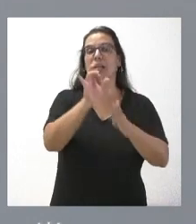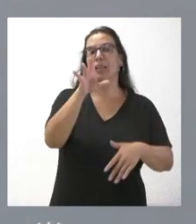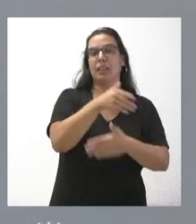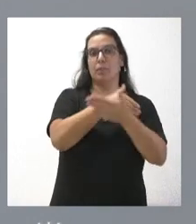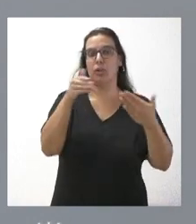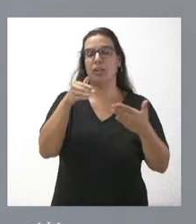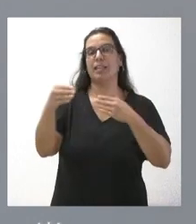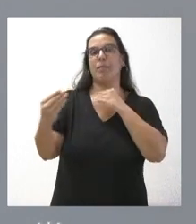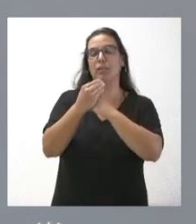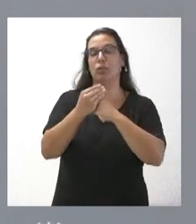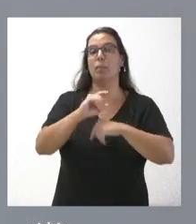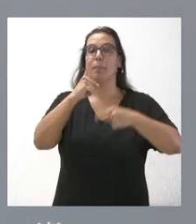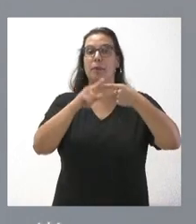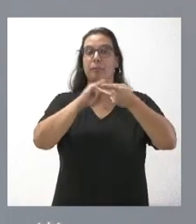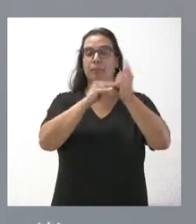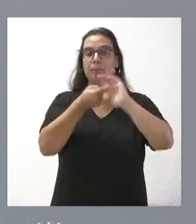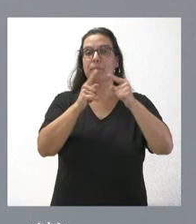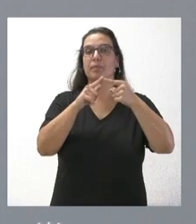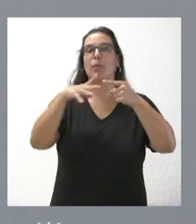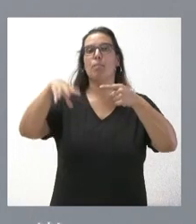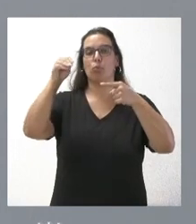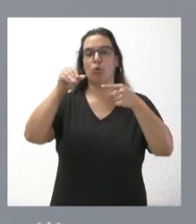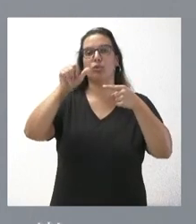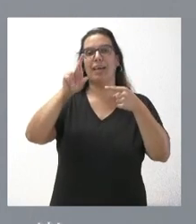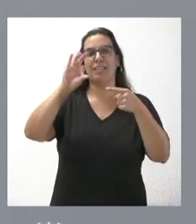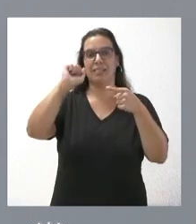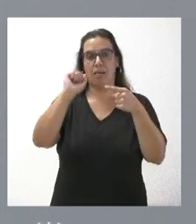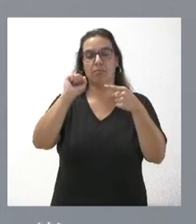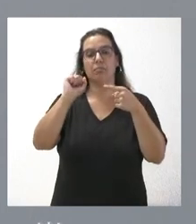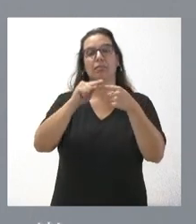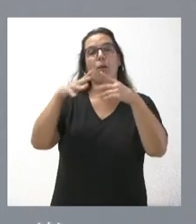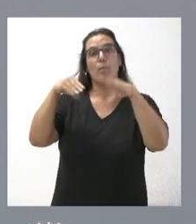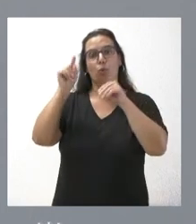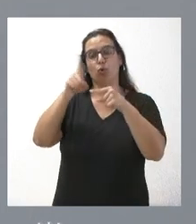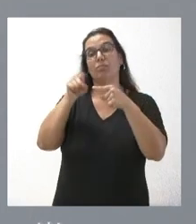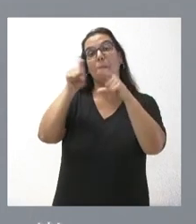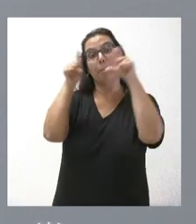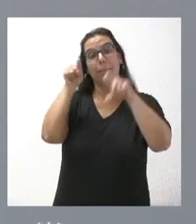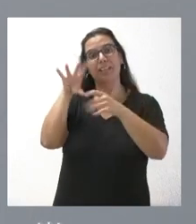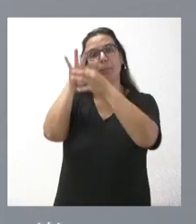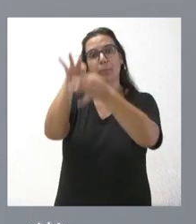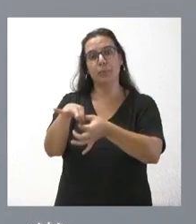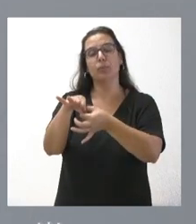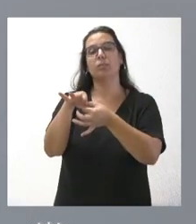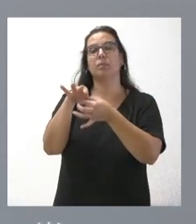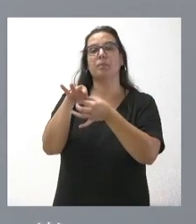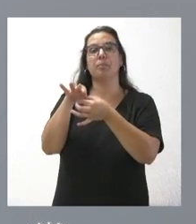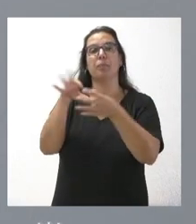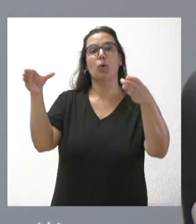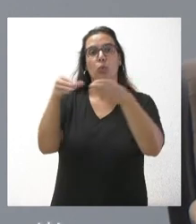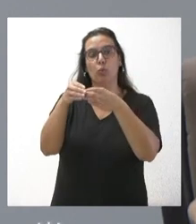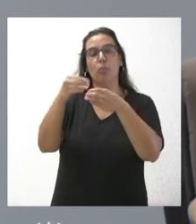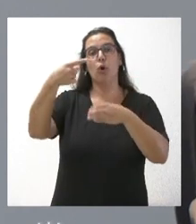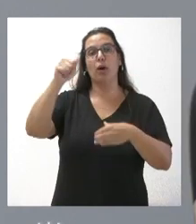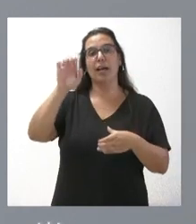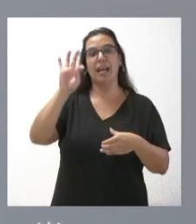los proyectos es el de Ercha en Burgos. Estamos hablando de una empresa que está vinculada y pertenece al grupo Gestam,